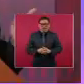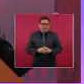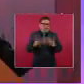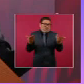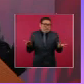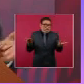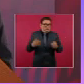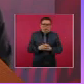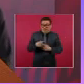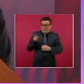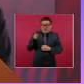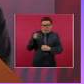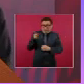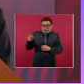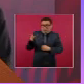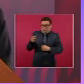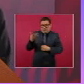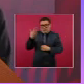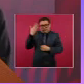Y tiene instrucciones